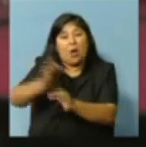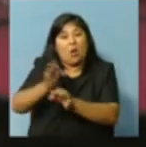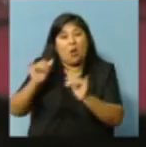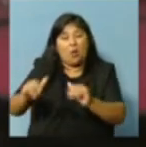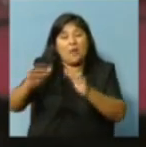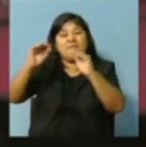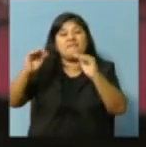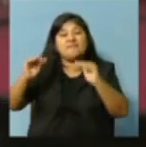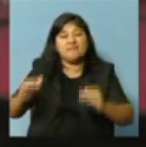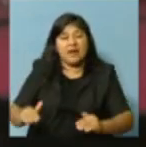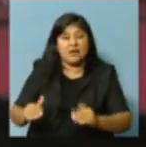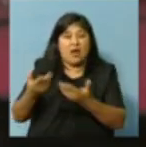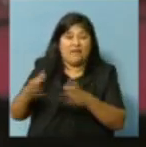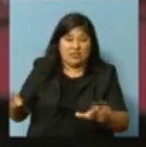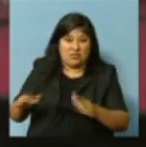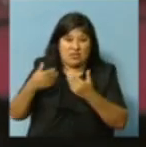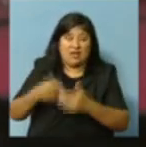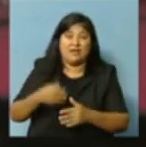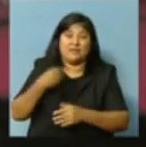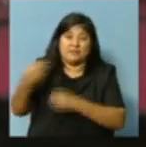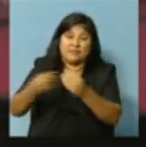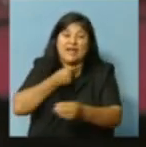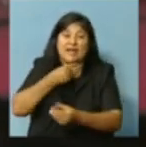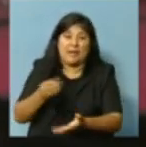deserción en el nivel secundario